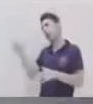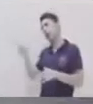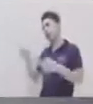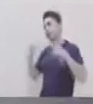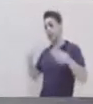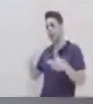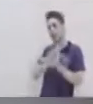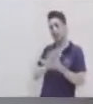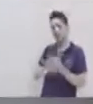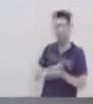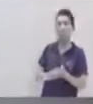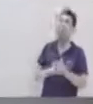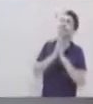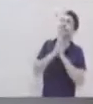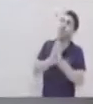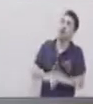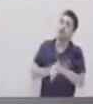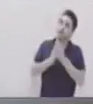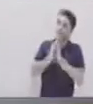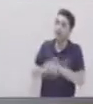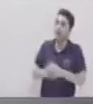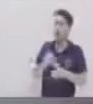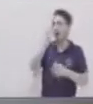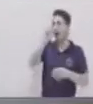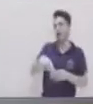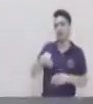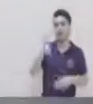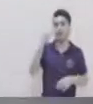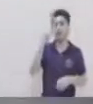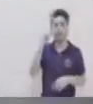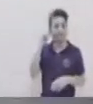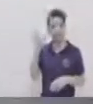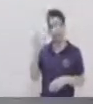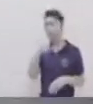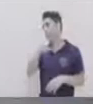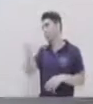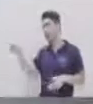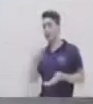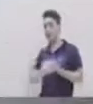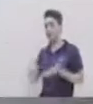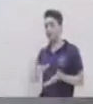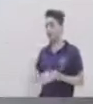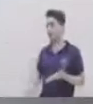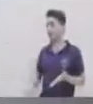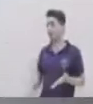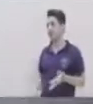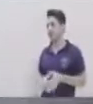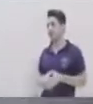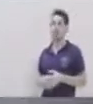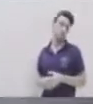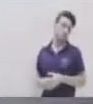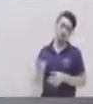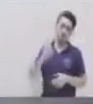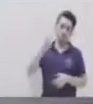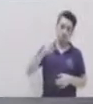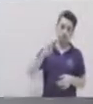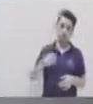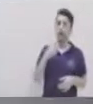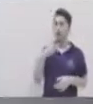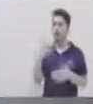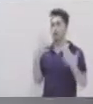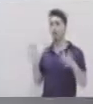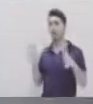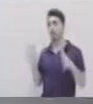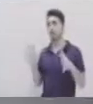los trastes, por favor, por decir un nombre, ¿verdad? Por favor, Diego, vaya y limpie. Entonces, realmente no va a haber necesidad